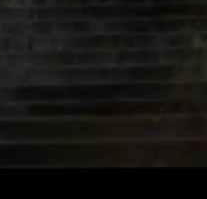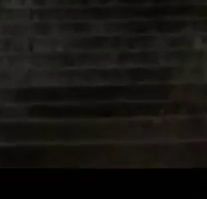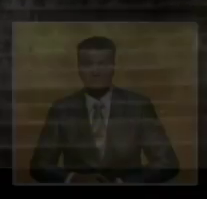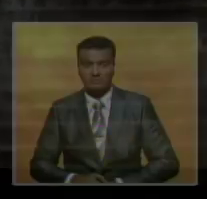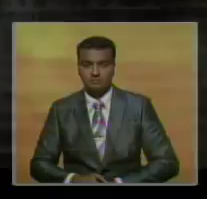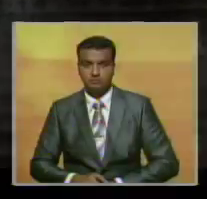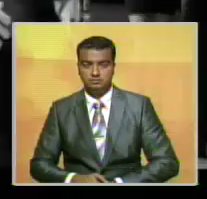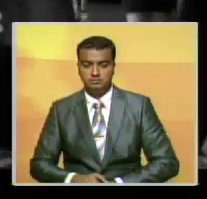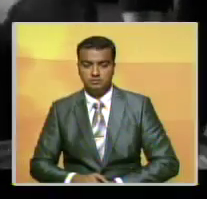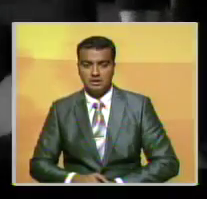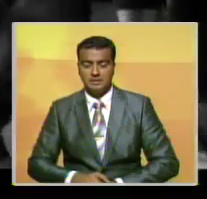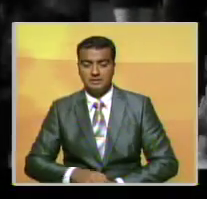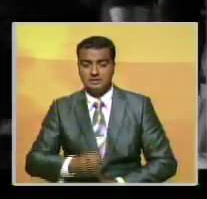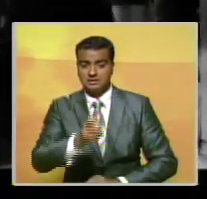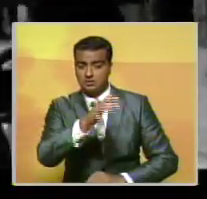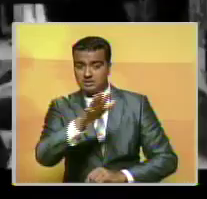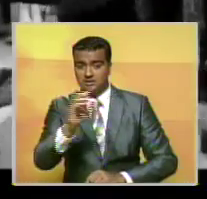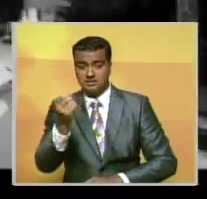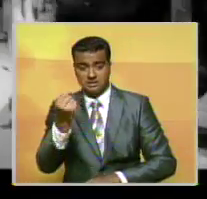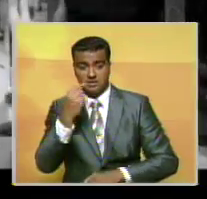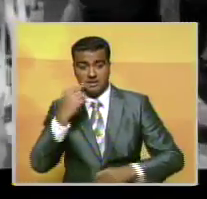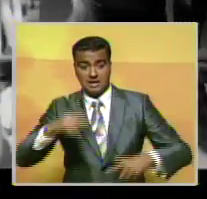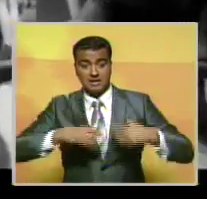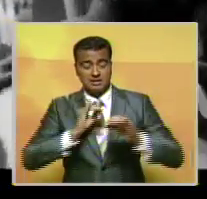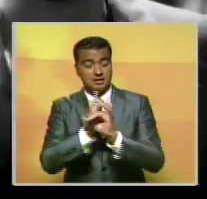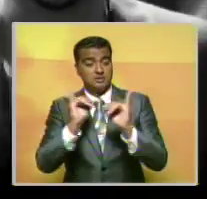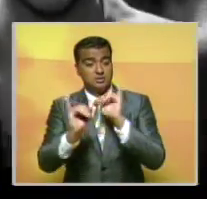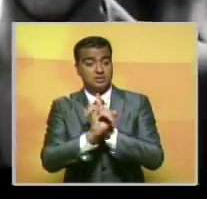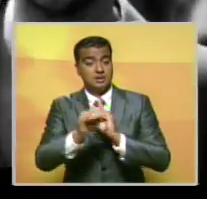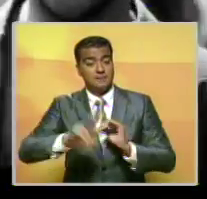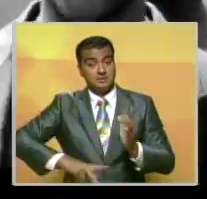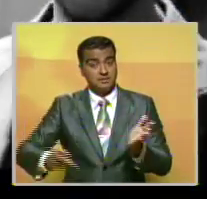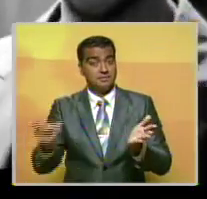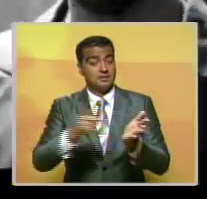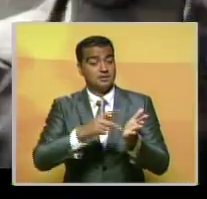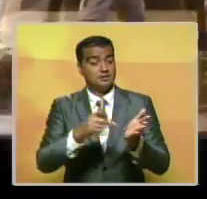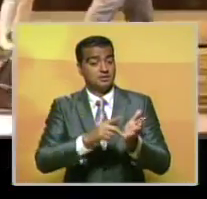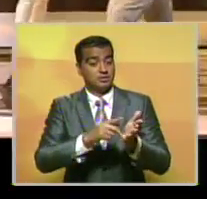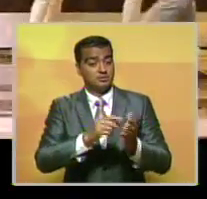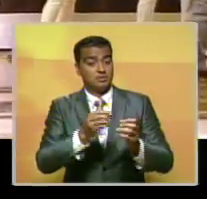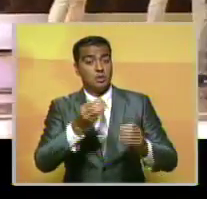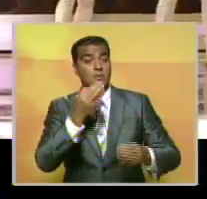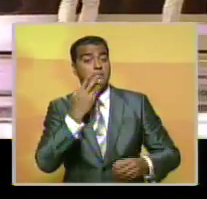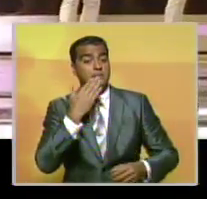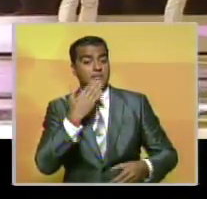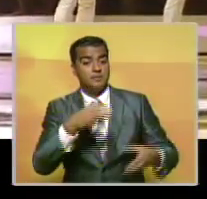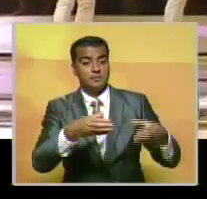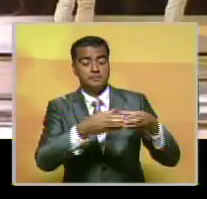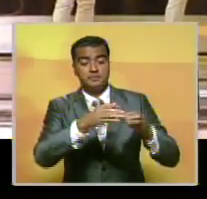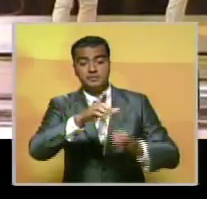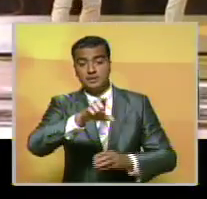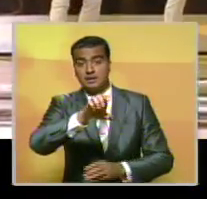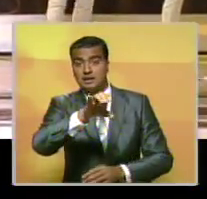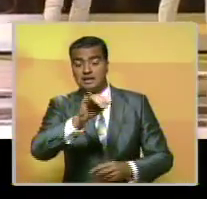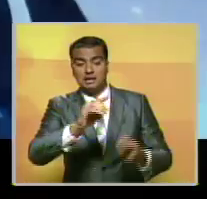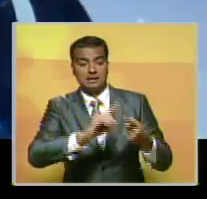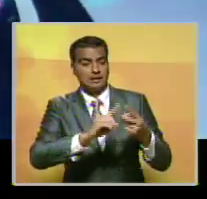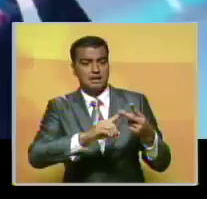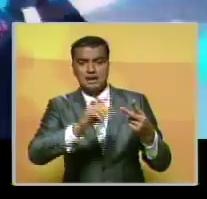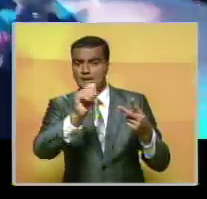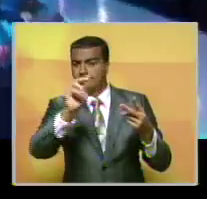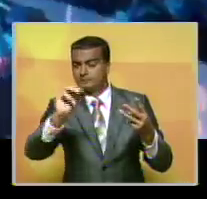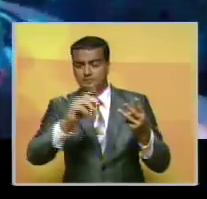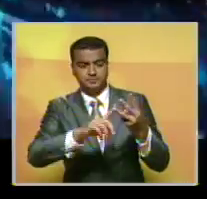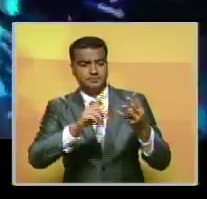Durante la edición número 55 de esta gala internacional también se presentarán artistas como el grupo chileno La Ley, Laura Pausini, Ana